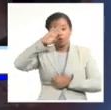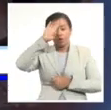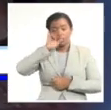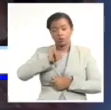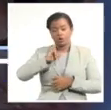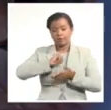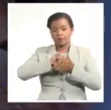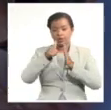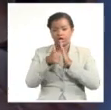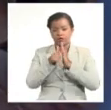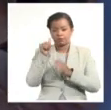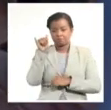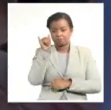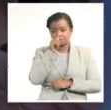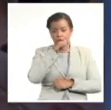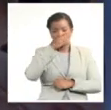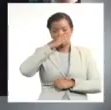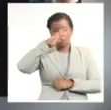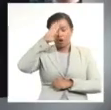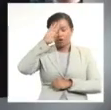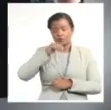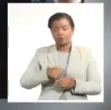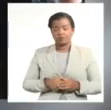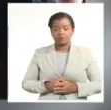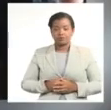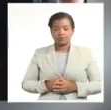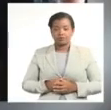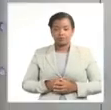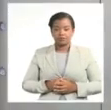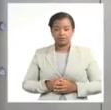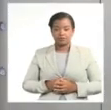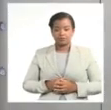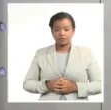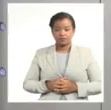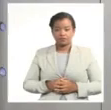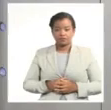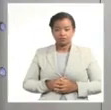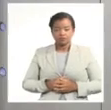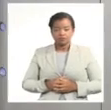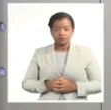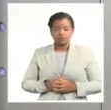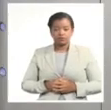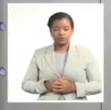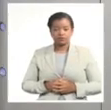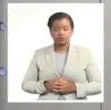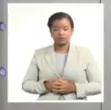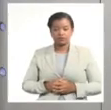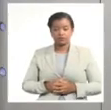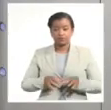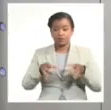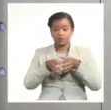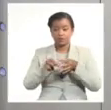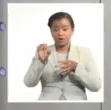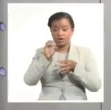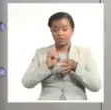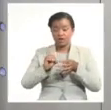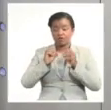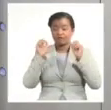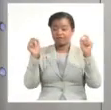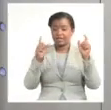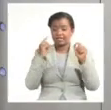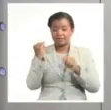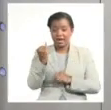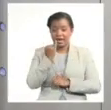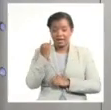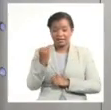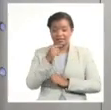de filmes cubanos y del documental La Dictadura del Algoritmo. El comité organizador del Festival Internacional de Cine de